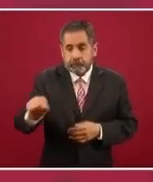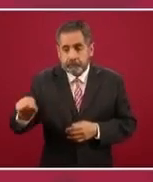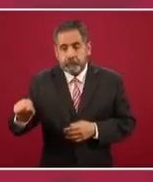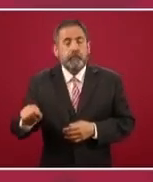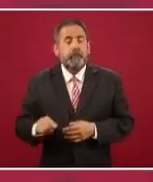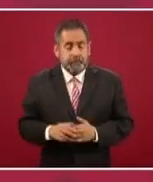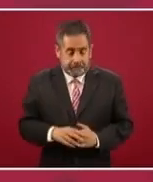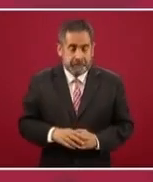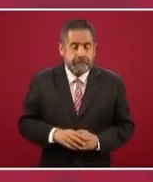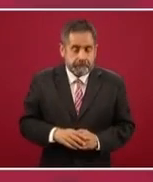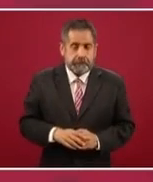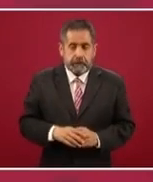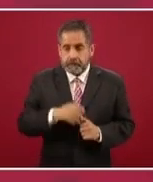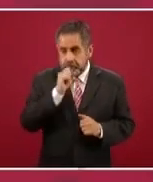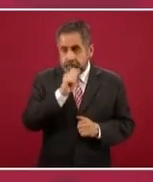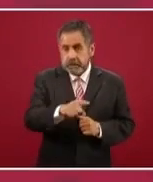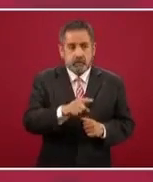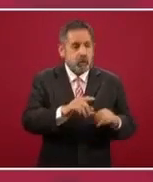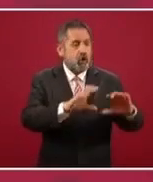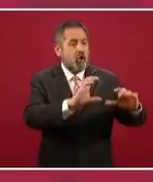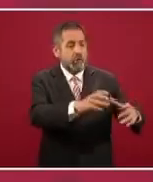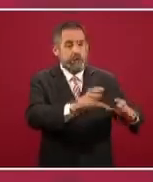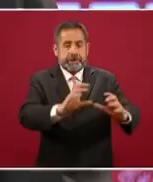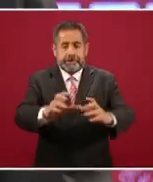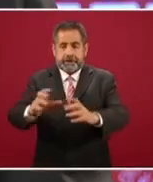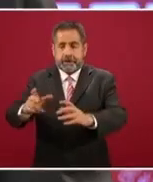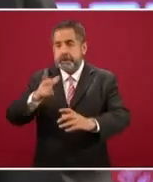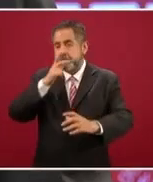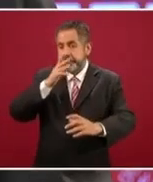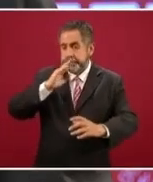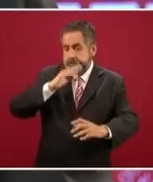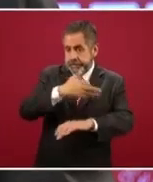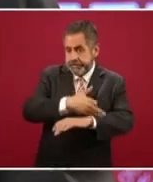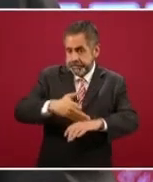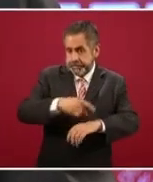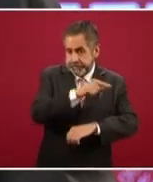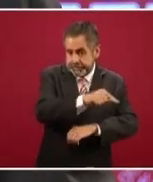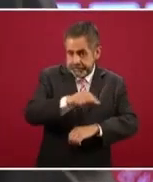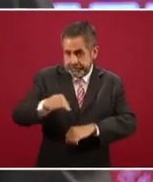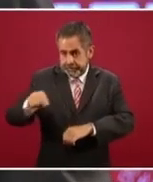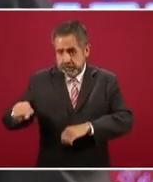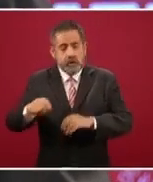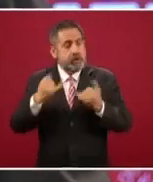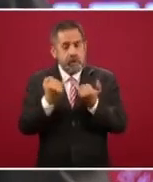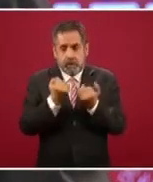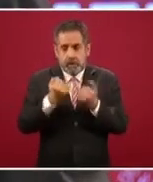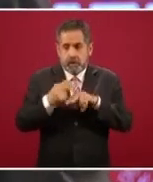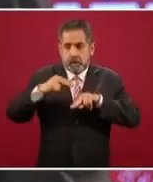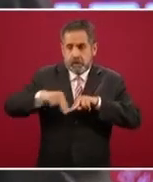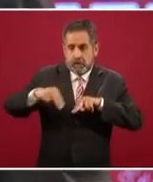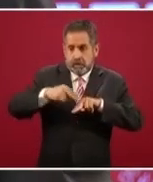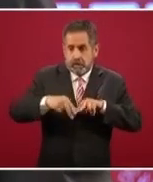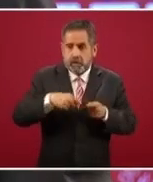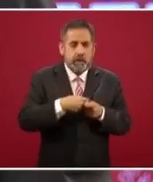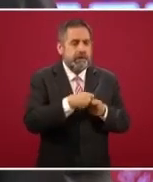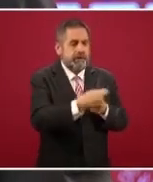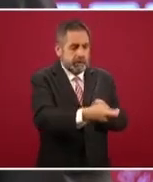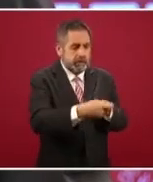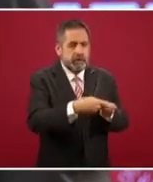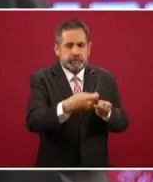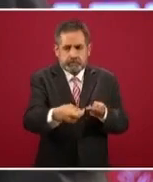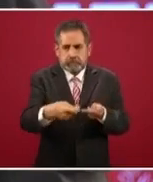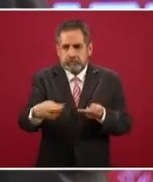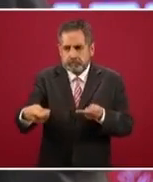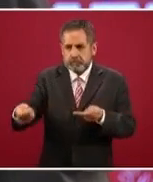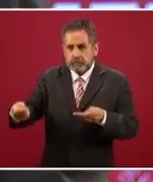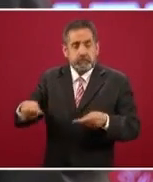escuelas, esos mismos comités de madres, de padres de familia, se les va a entregar un número determinado de